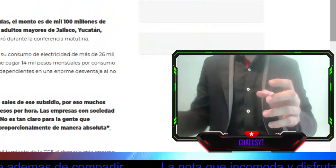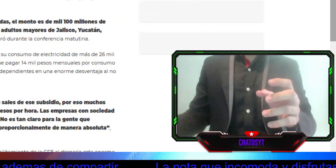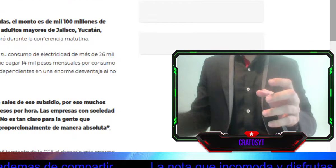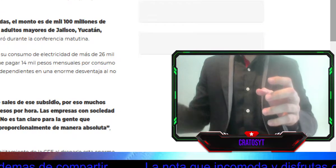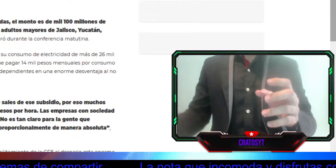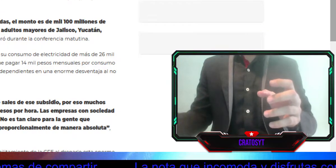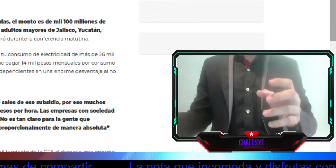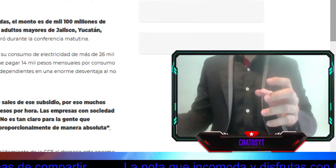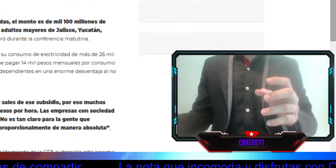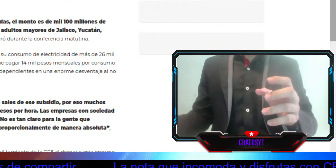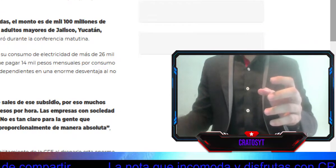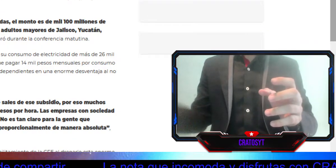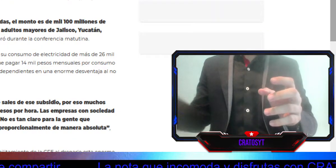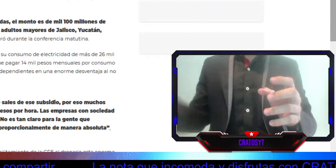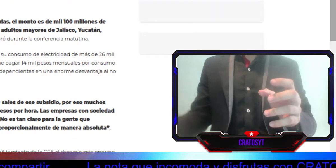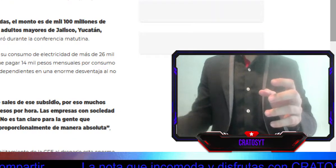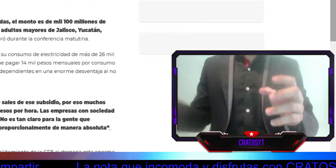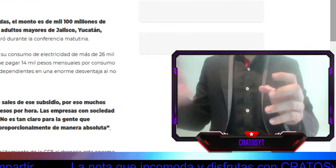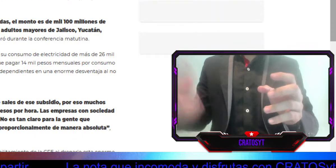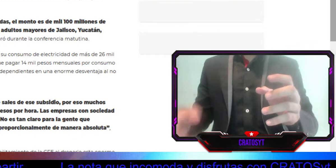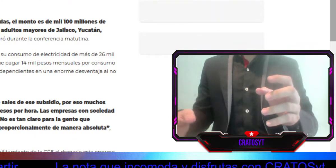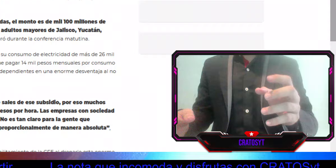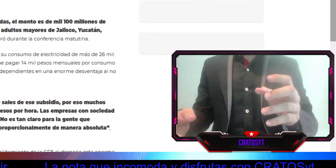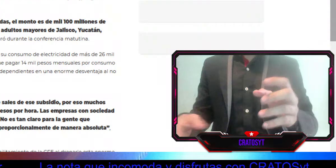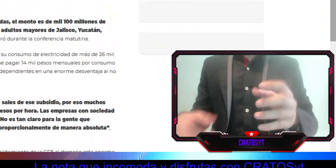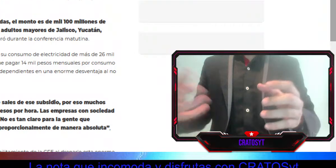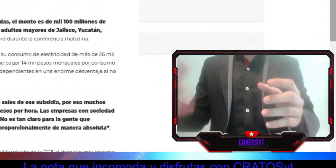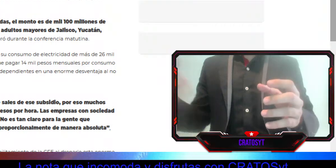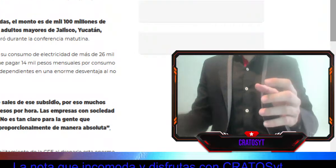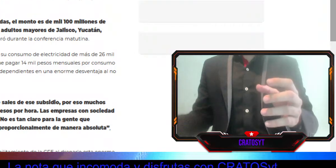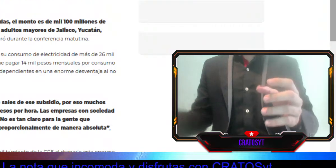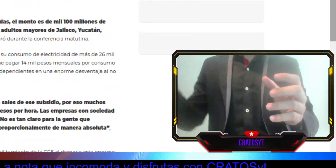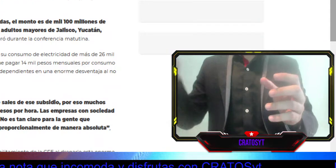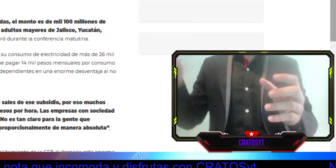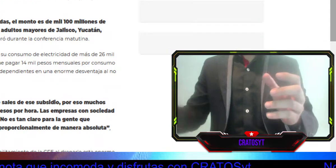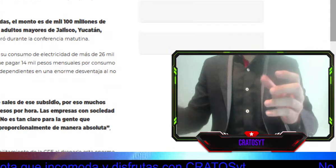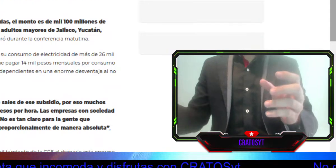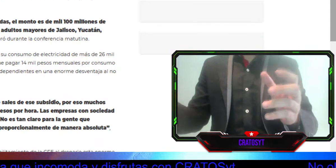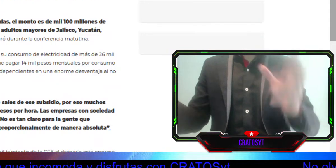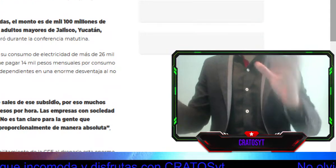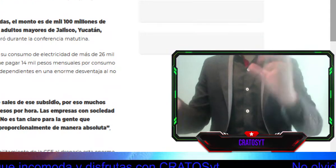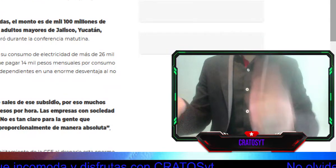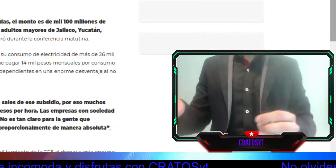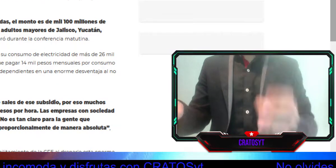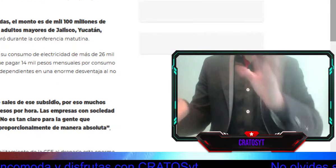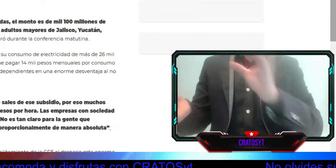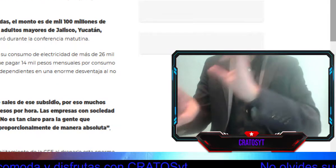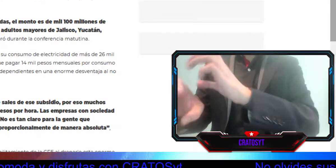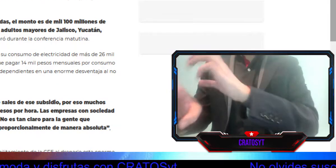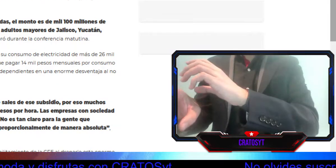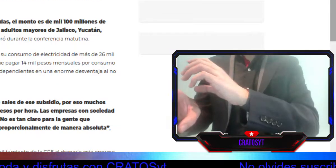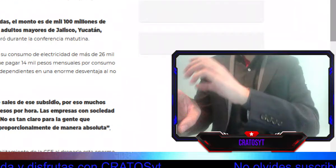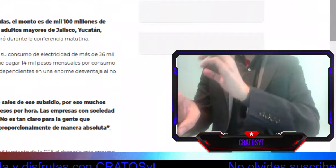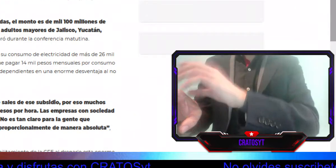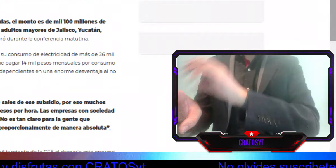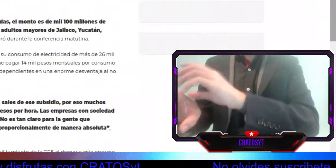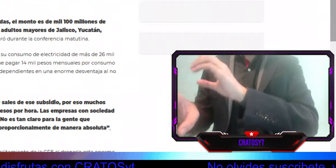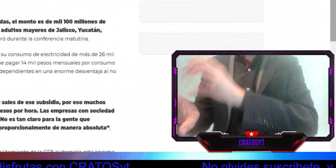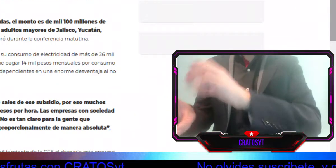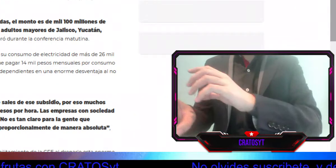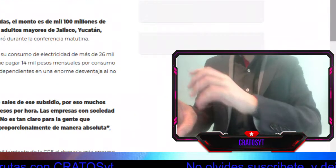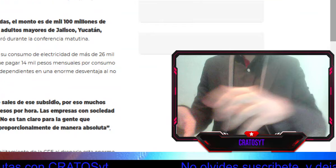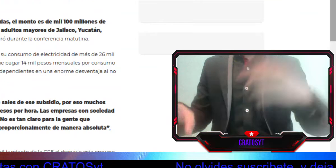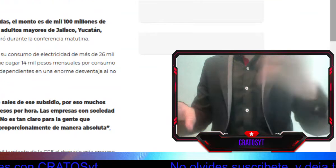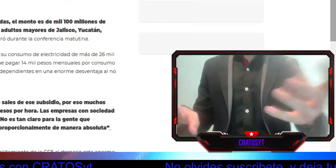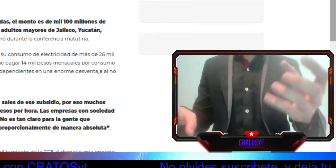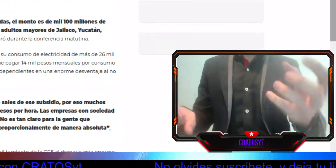que respaldan el tema de las eólicas o solares, pues entonces ¿qué va a ocurrir? Que su energía es más barata y las empresas se van a ir con esas otras empresas